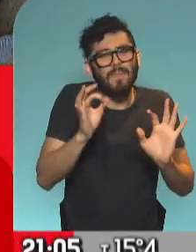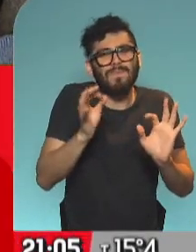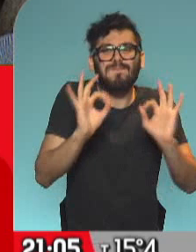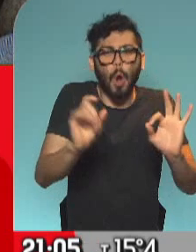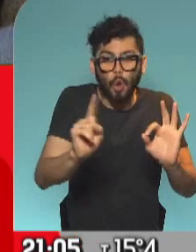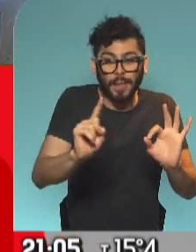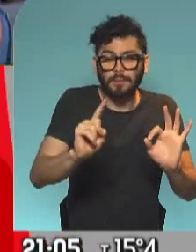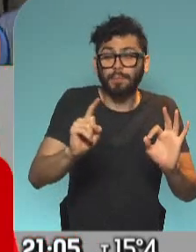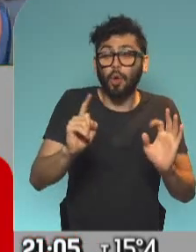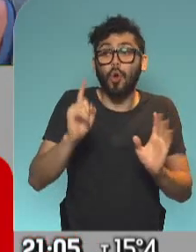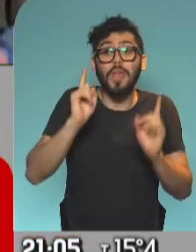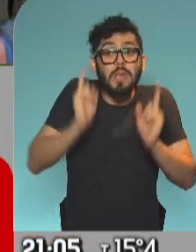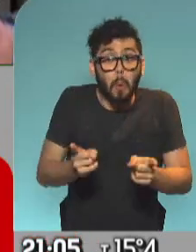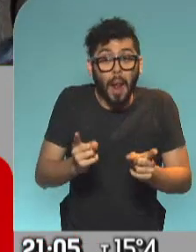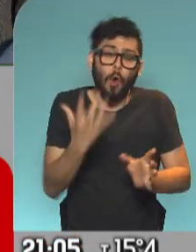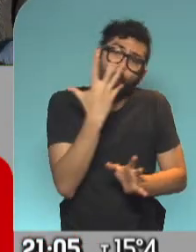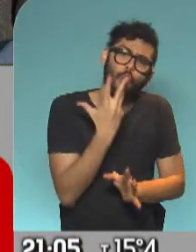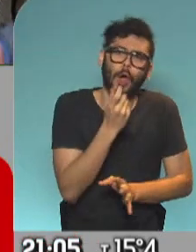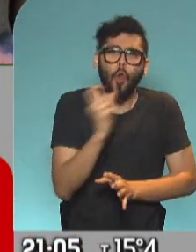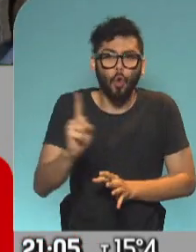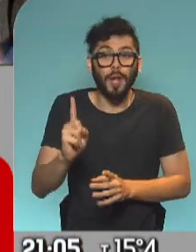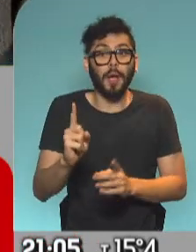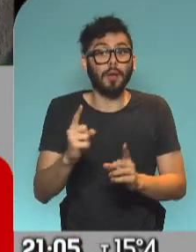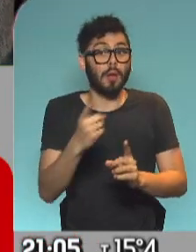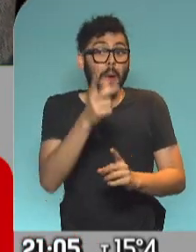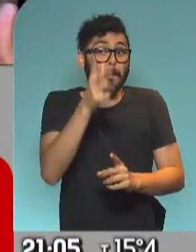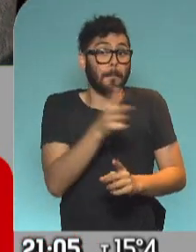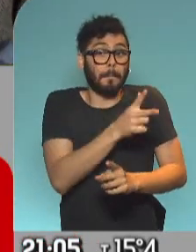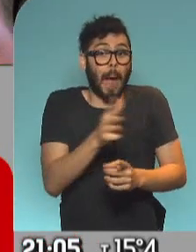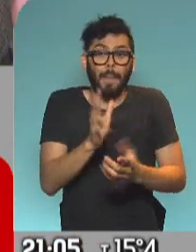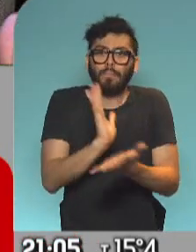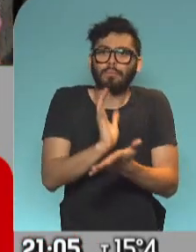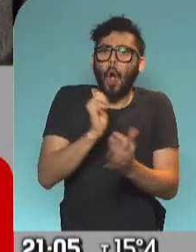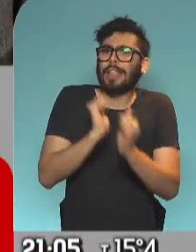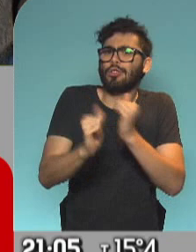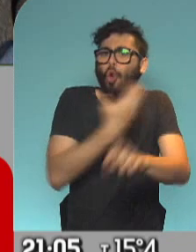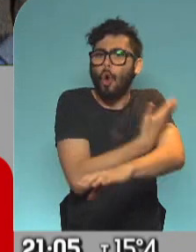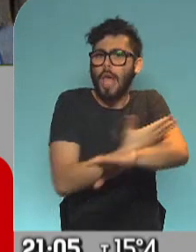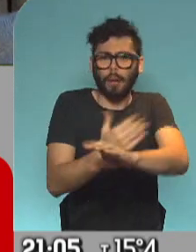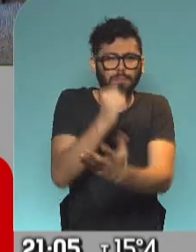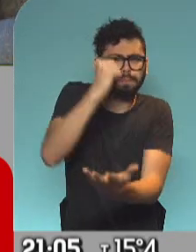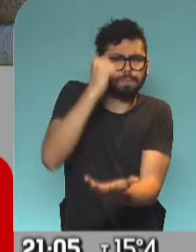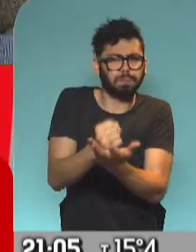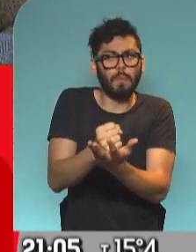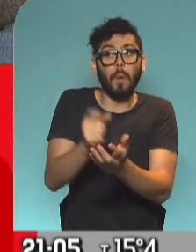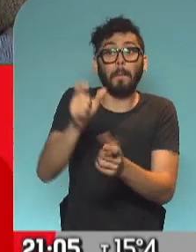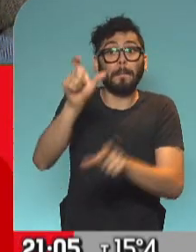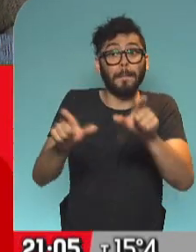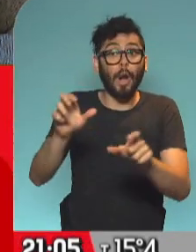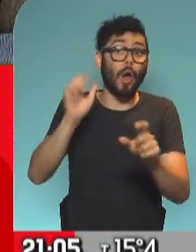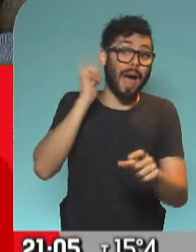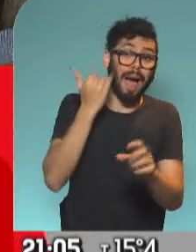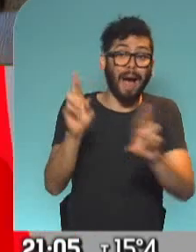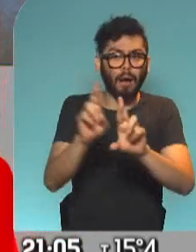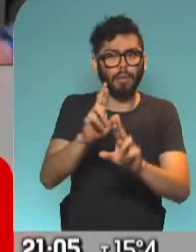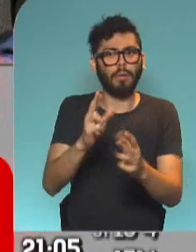el Papa que reconoce los derechos de las personas de la diversidad sexual. Esta es una primera cosa que me parece que lo ve todo el